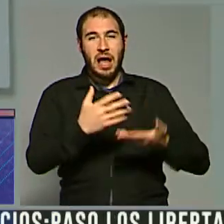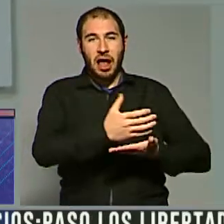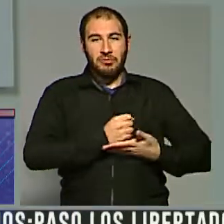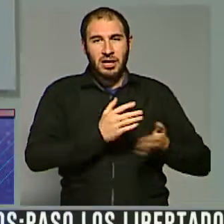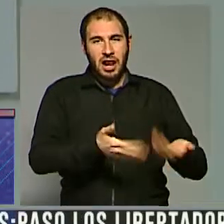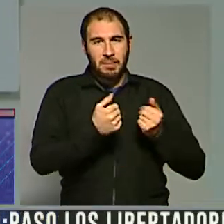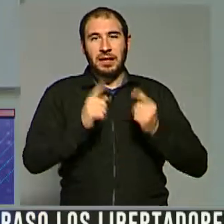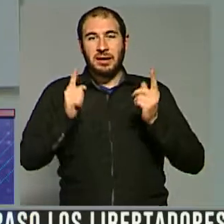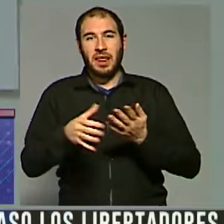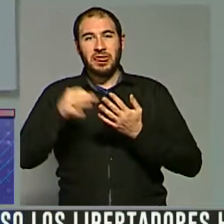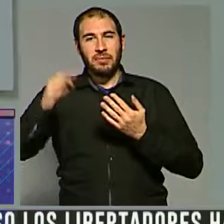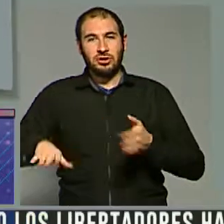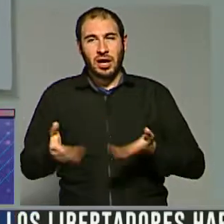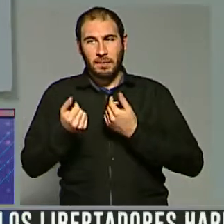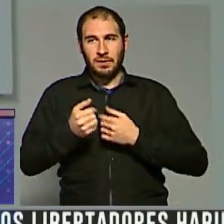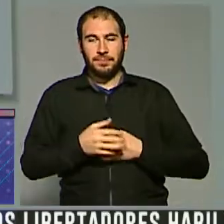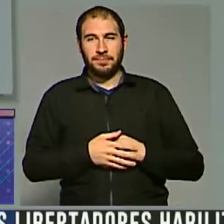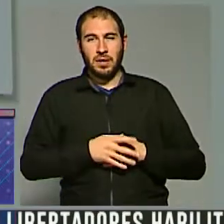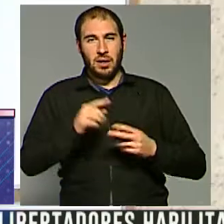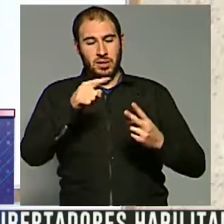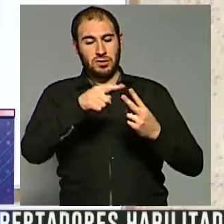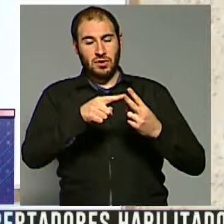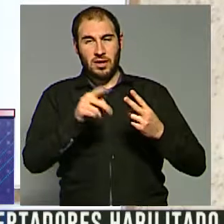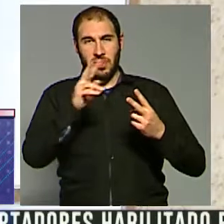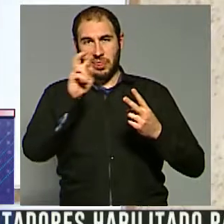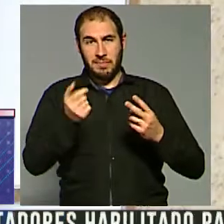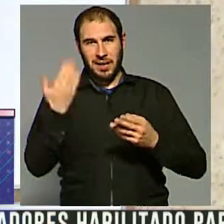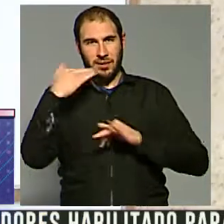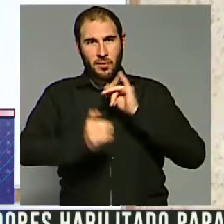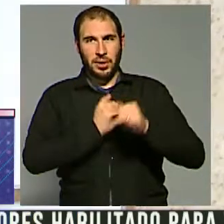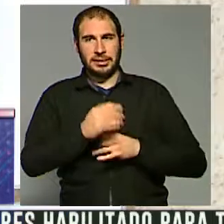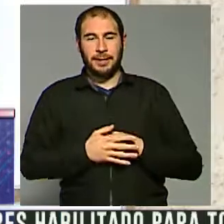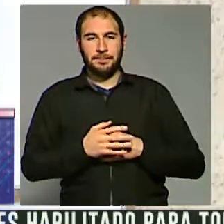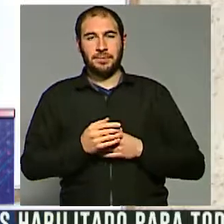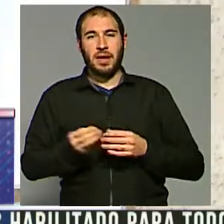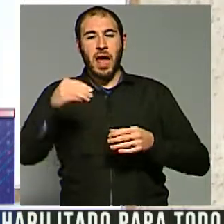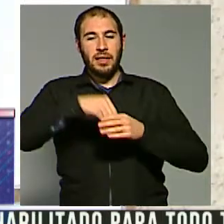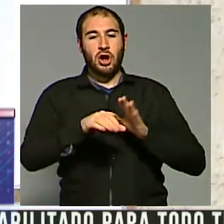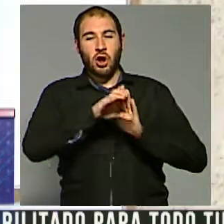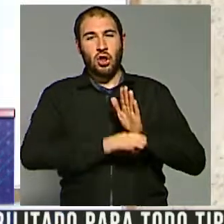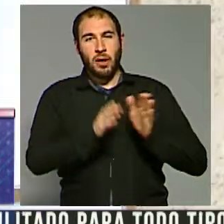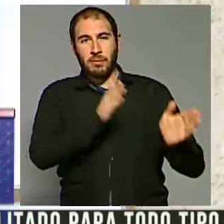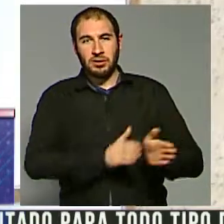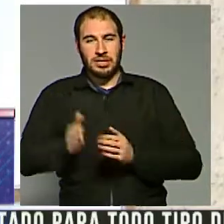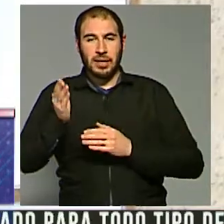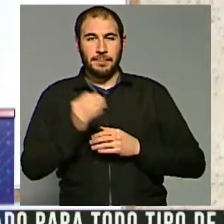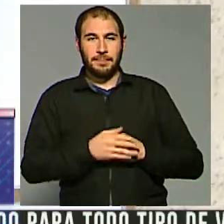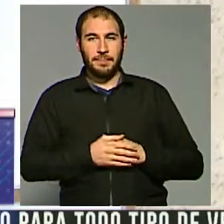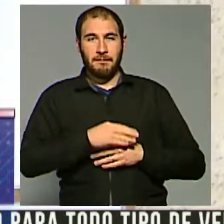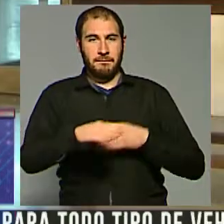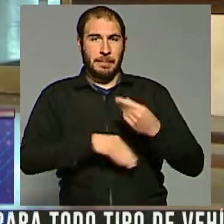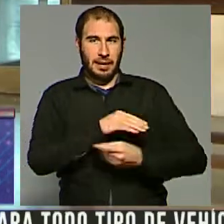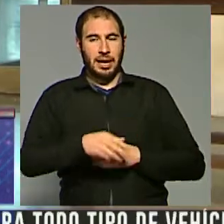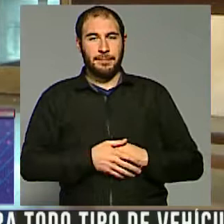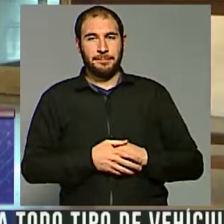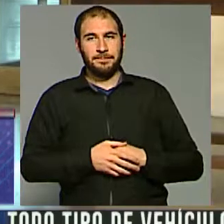ágil y el divorcio exprés. Son dos de los temas, como lo decíamos recién, que va a abarcar el Código Procesal de